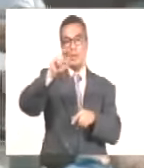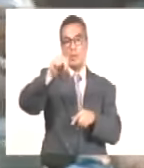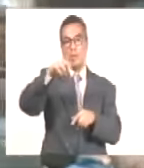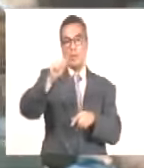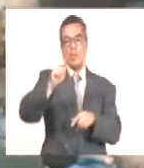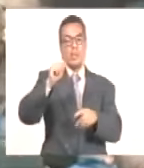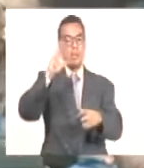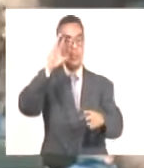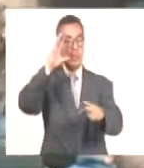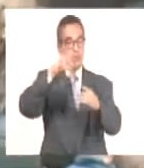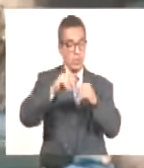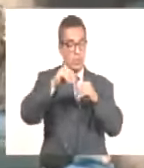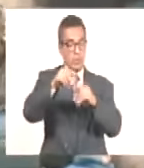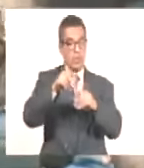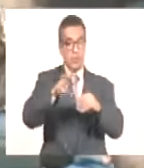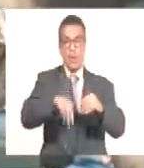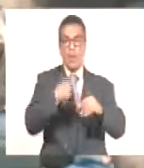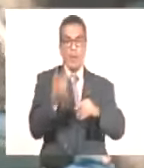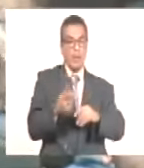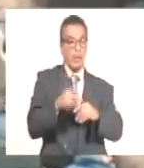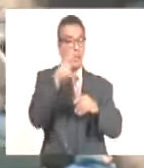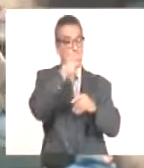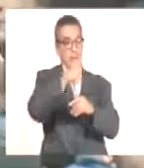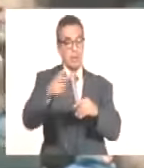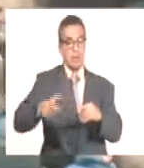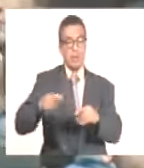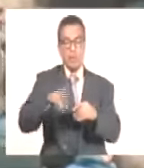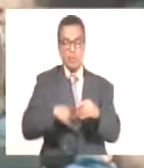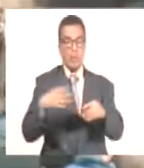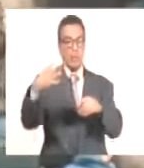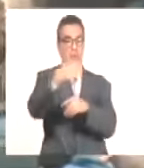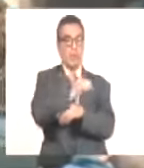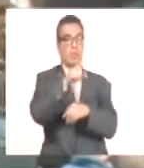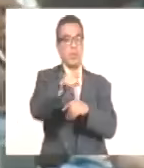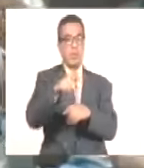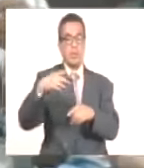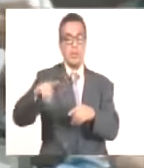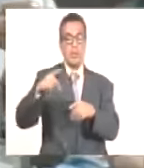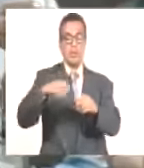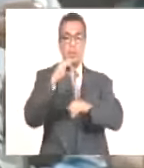es el resultado de la imposibilidad de ese pueblo de lograr, a través del